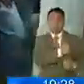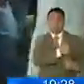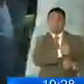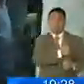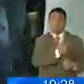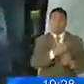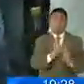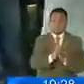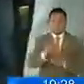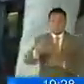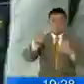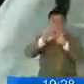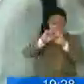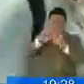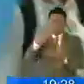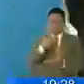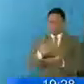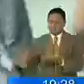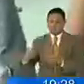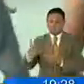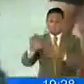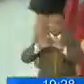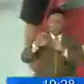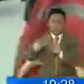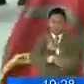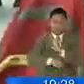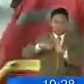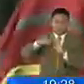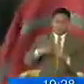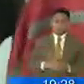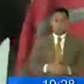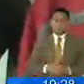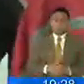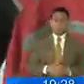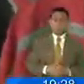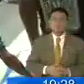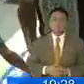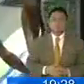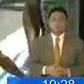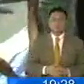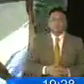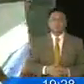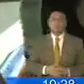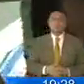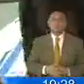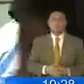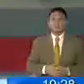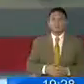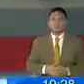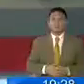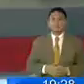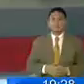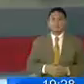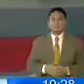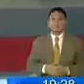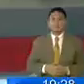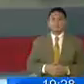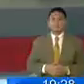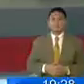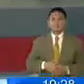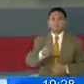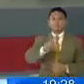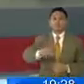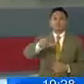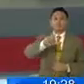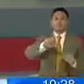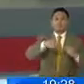para exigir que salgan de sus territorios las empresas mineras, informó Priscila Cadena. Este lunes